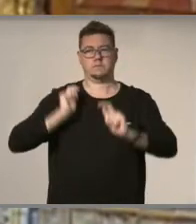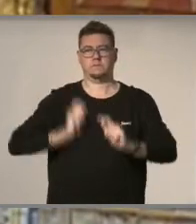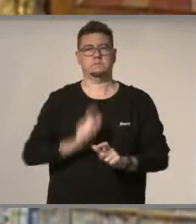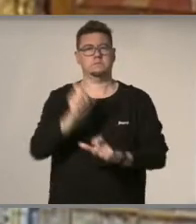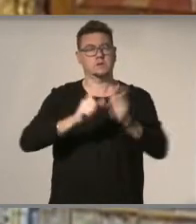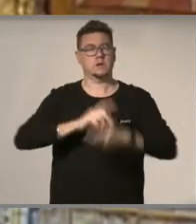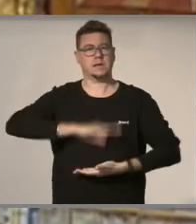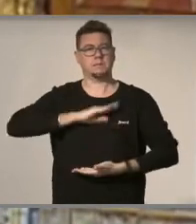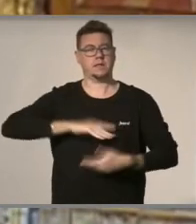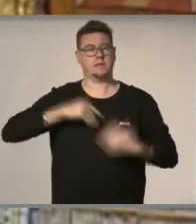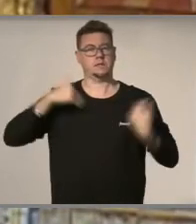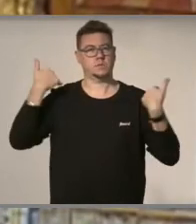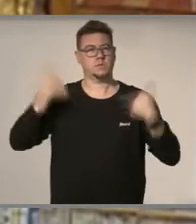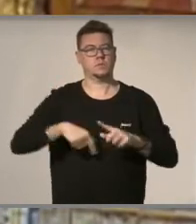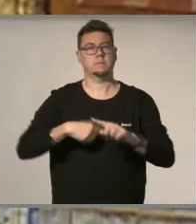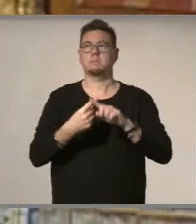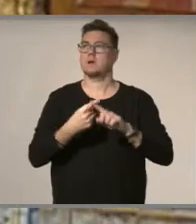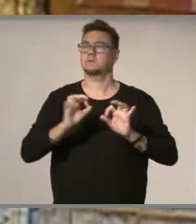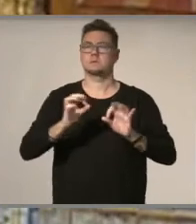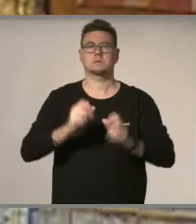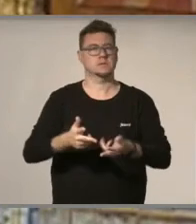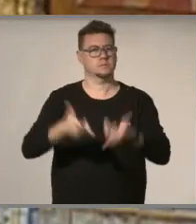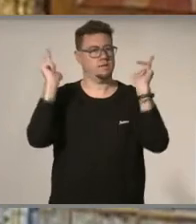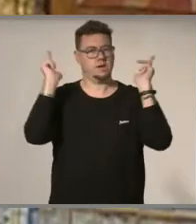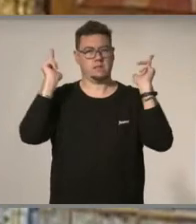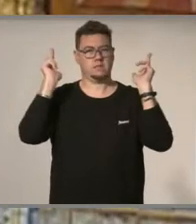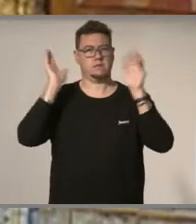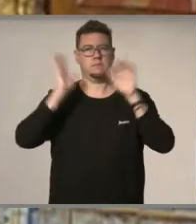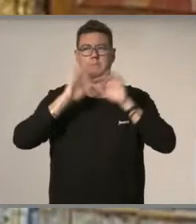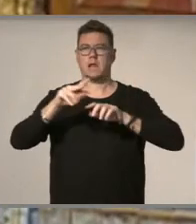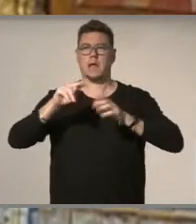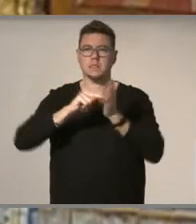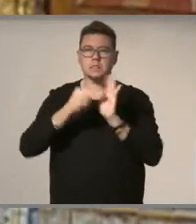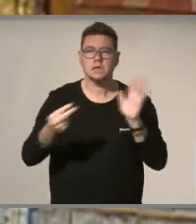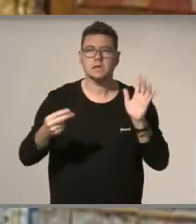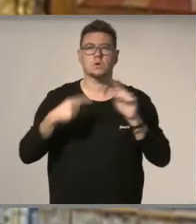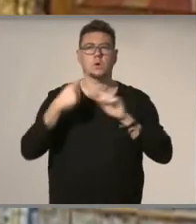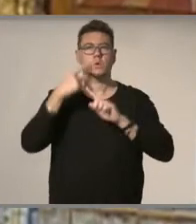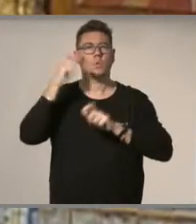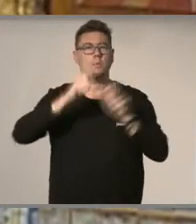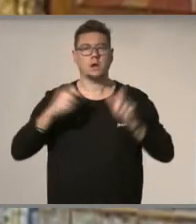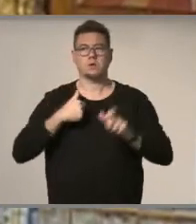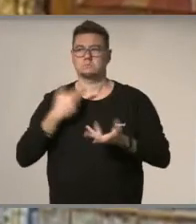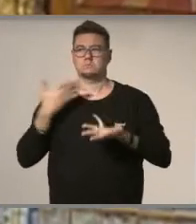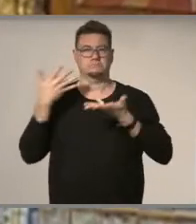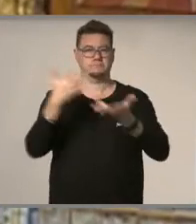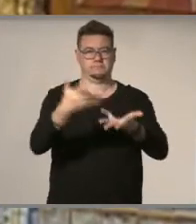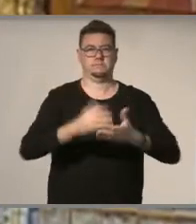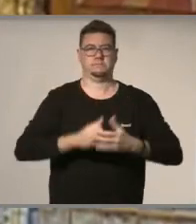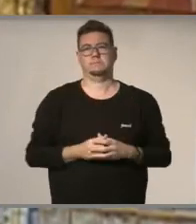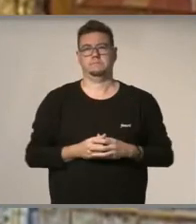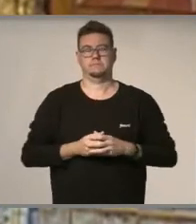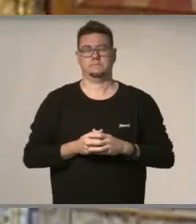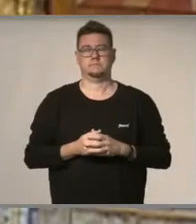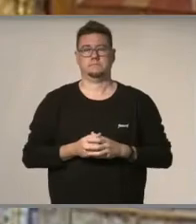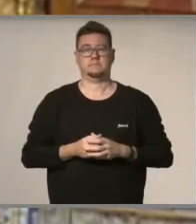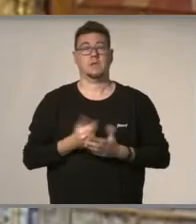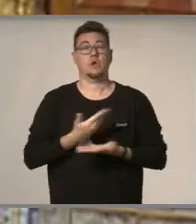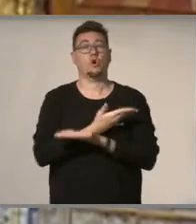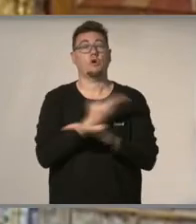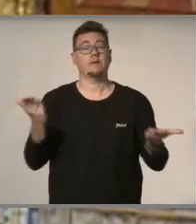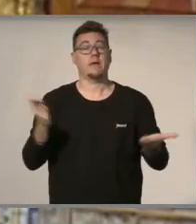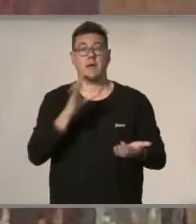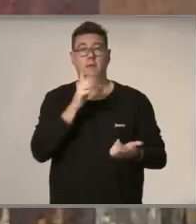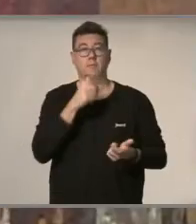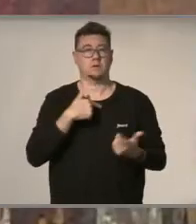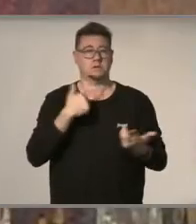excepcionales capacidades y especial disponibilidad de medios técnicos y humanos. Confianza, porque es conocida